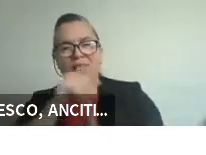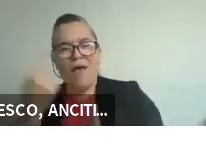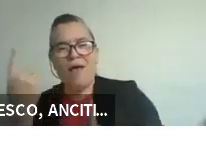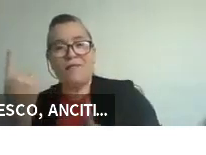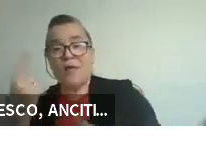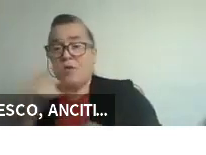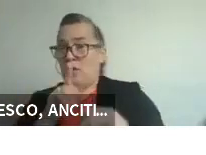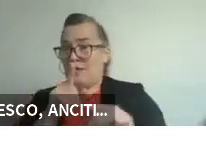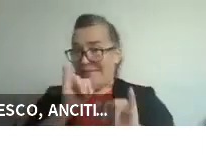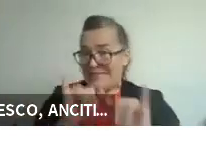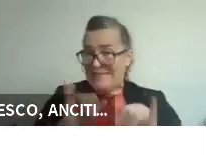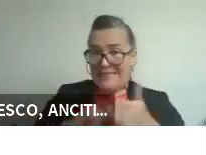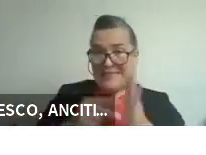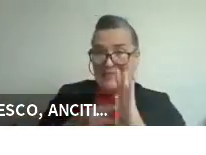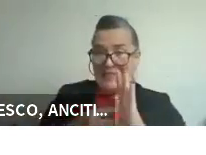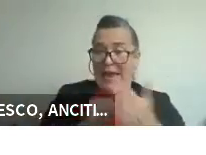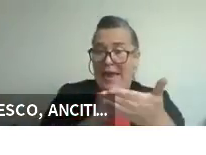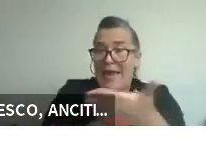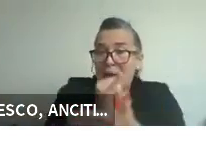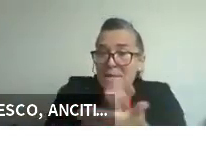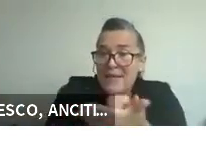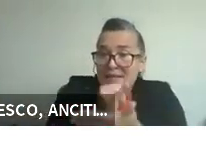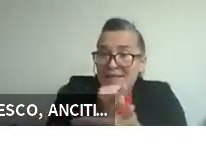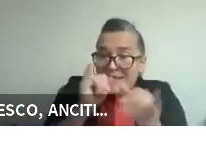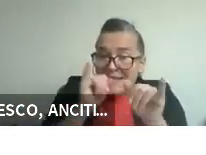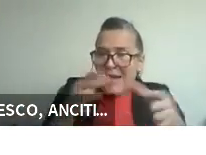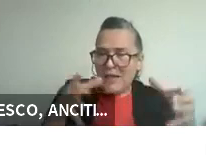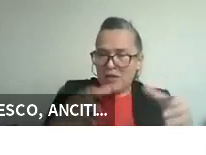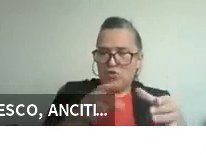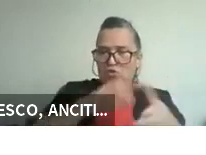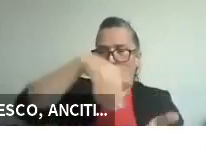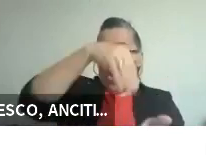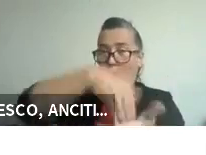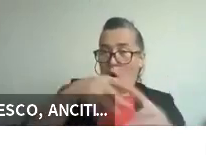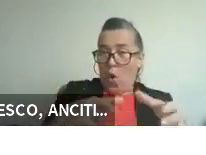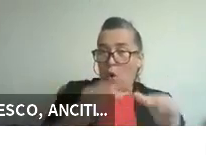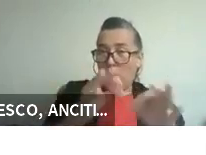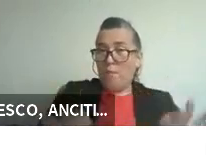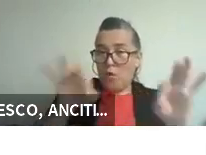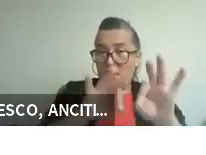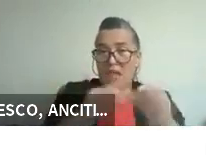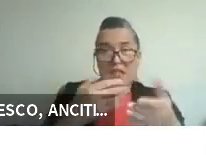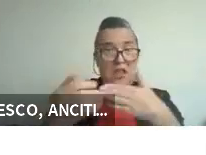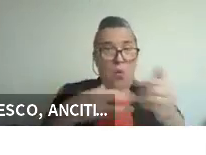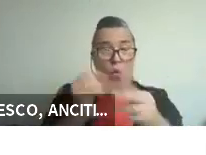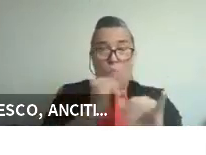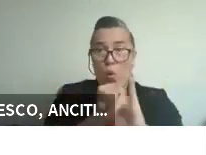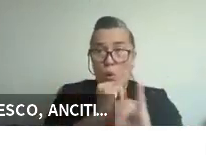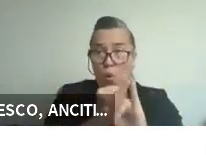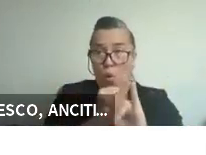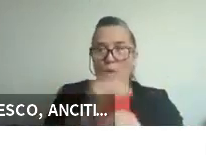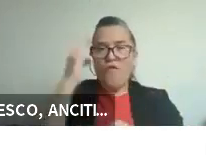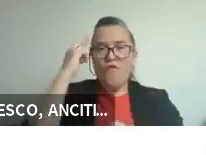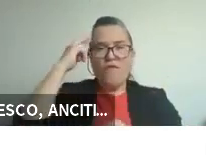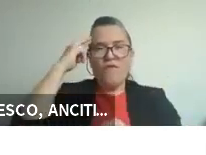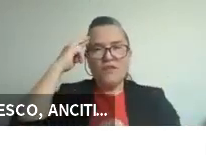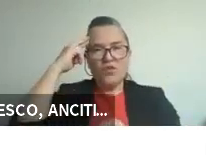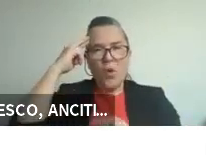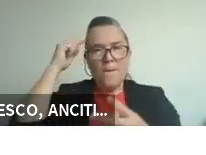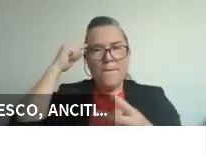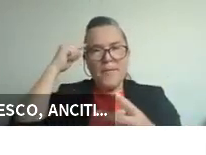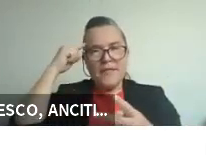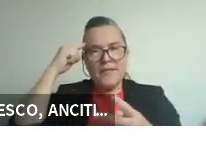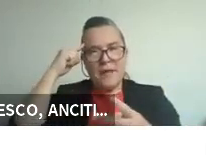investigación donde esta investigación ocupa un sitial importante en una institución la reflexión y el pensamiento crítico